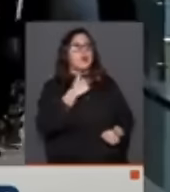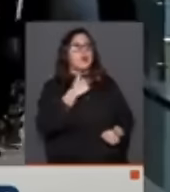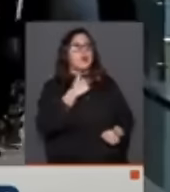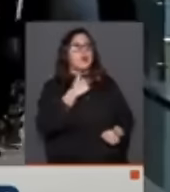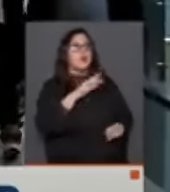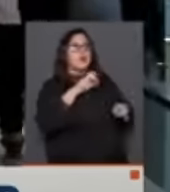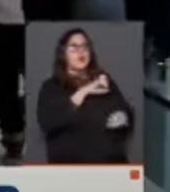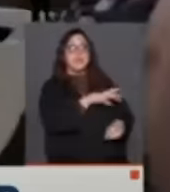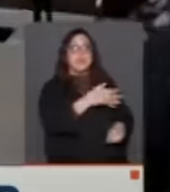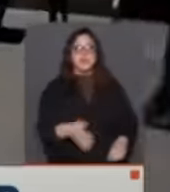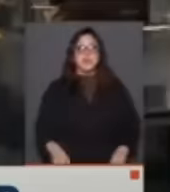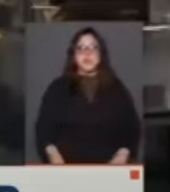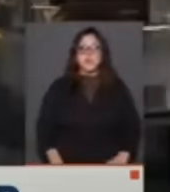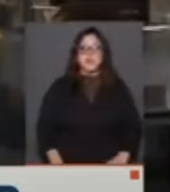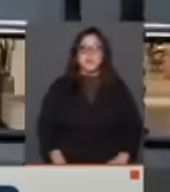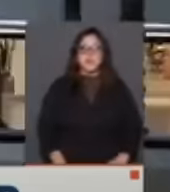que no.